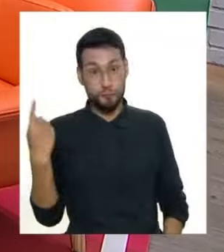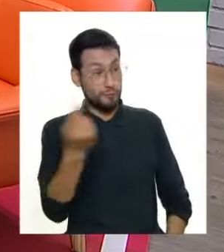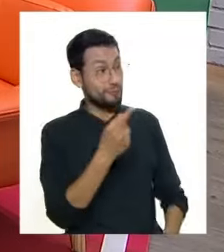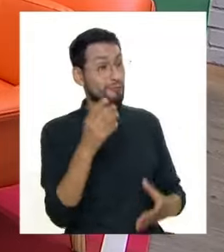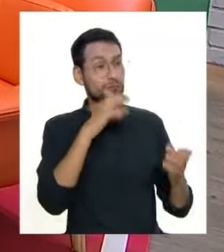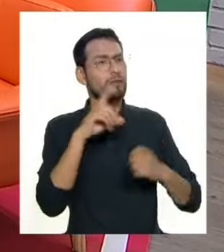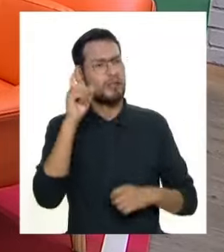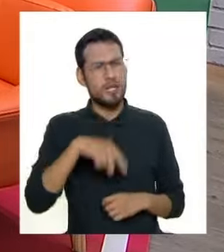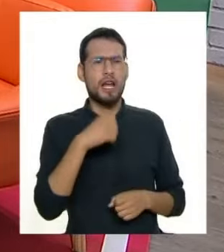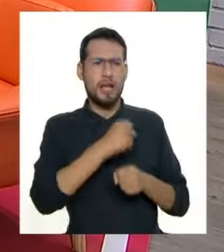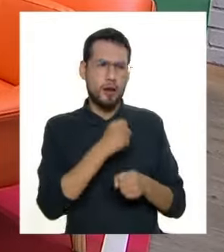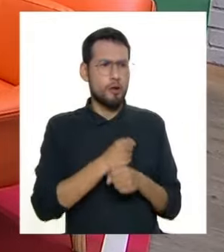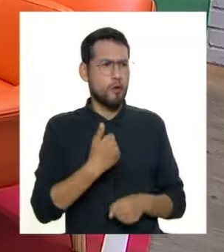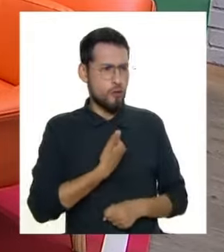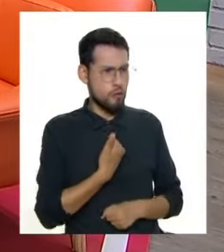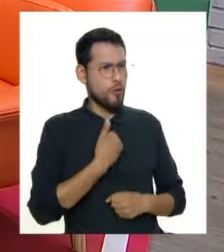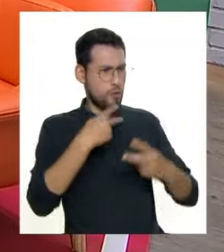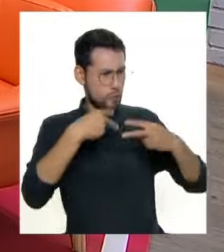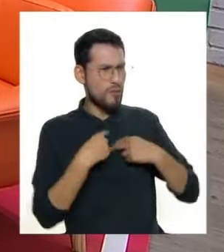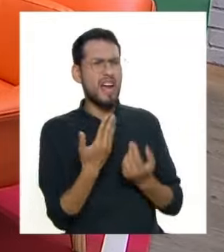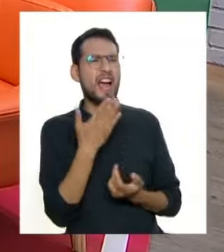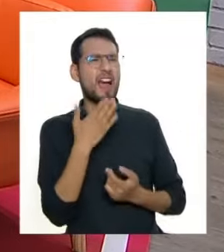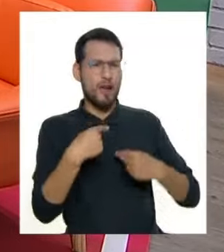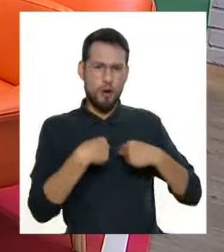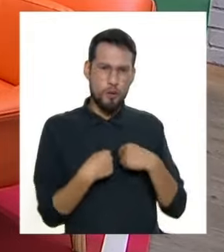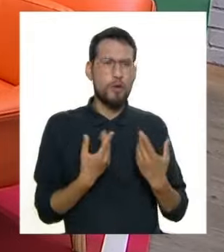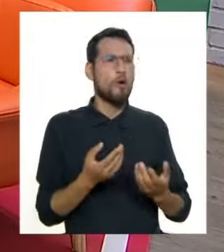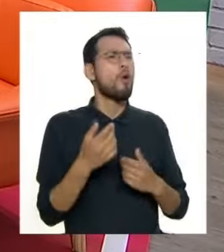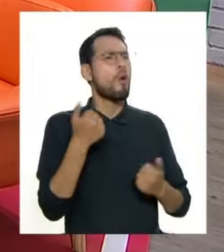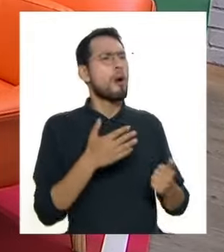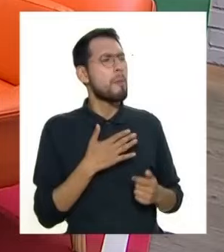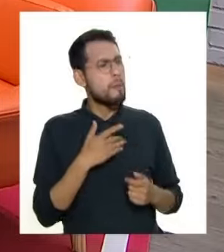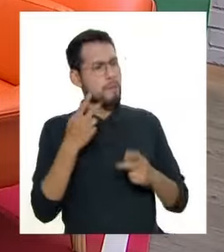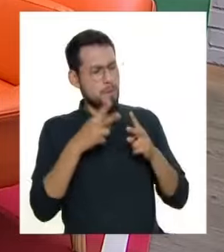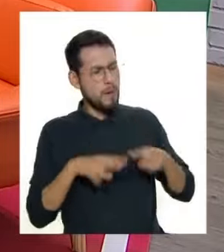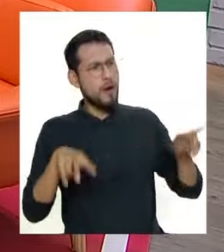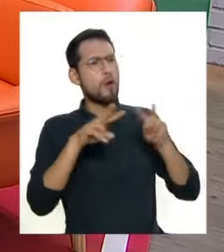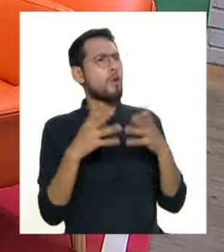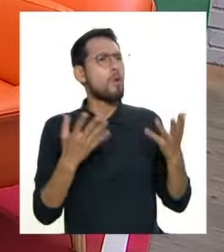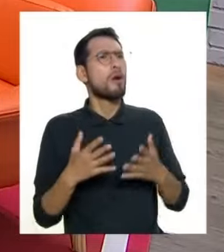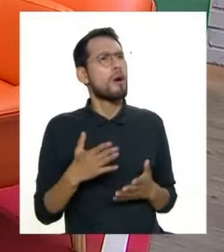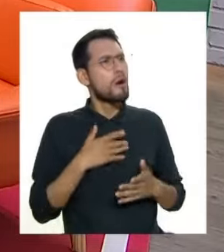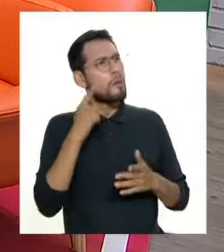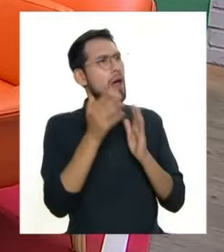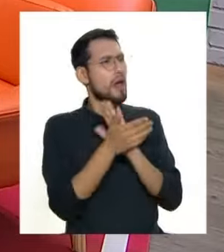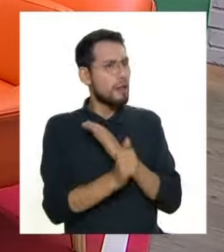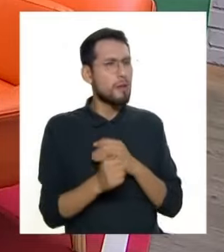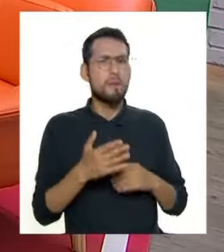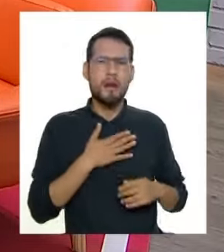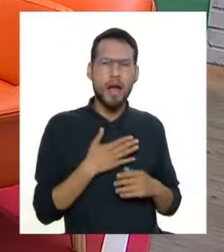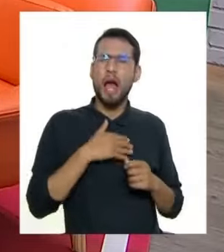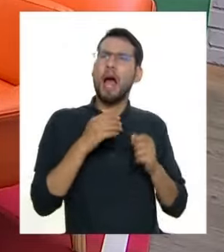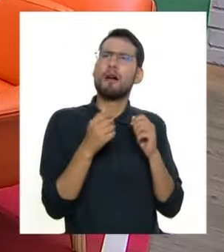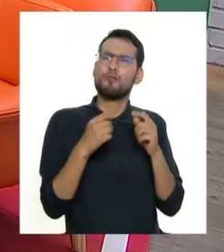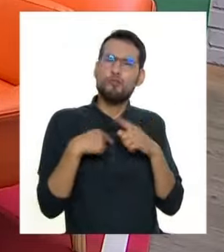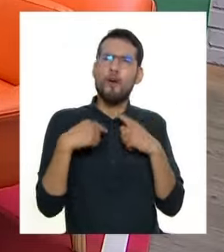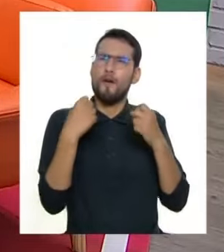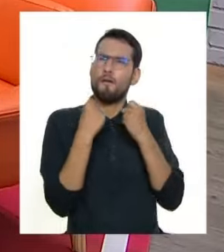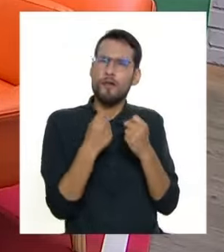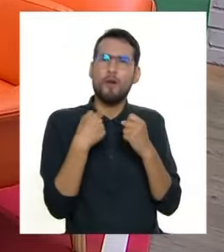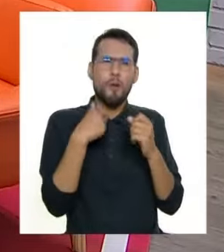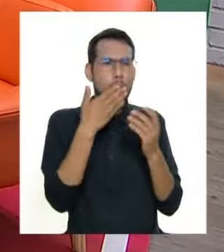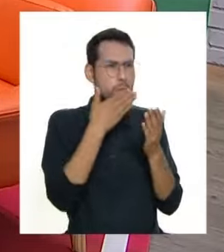buscamos, trabajar en el autoconcepto, en quién soy yo, cuáles son mis valores, cuáles son mis talentos, cuáles son mis habilidades,